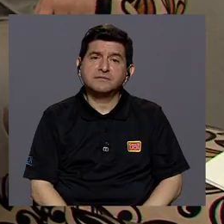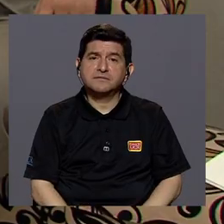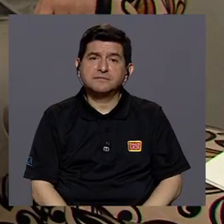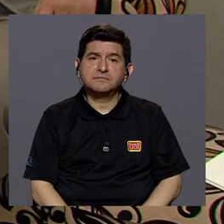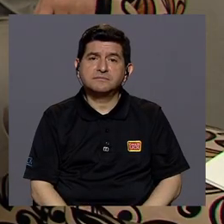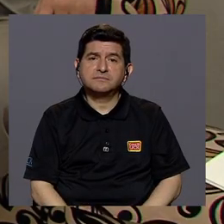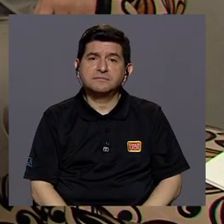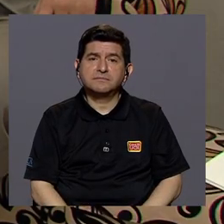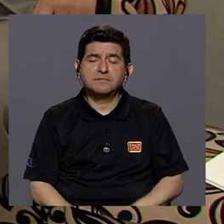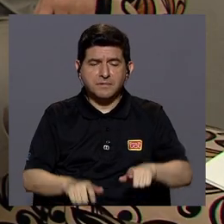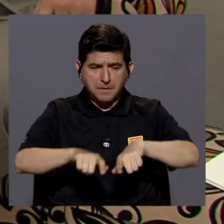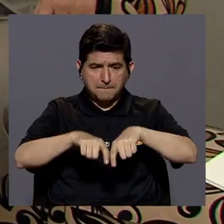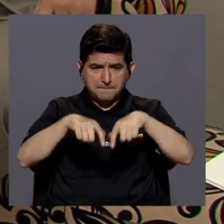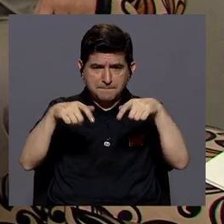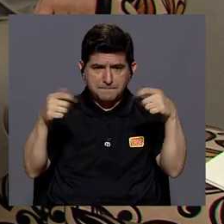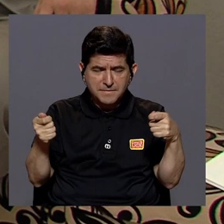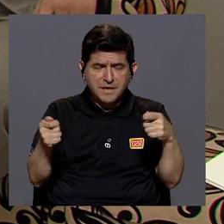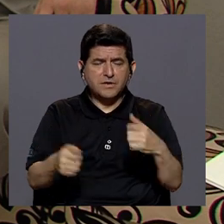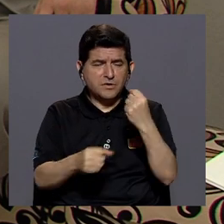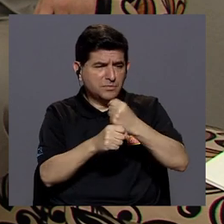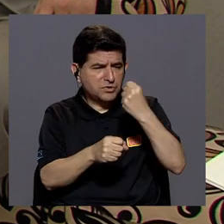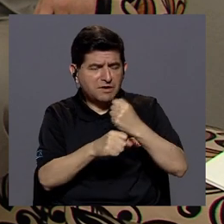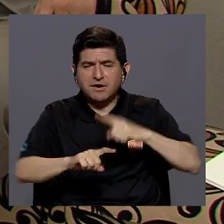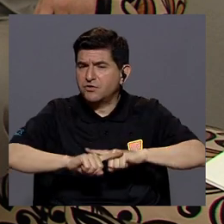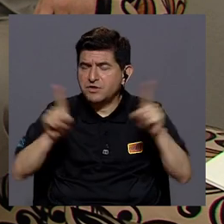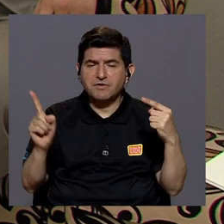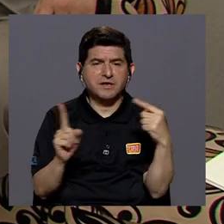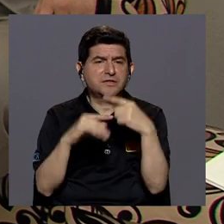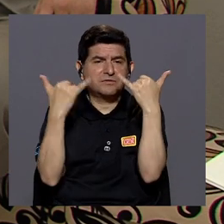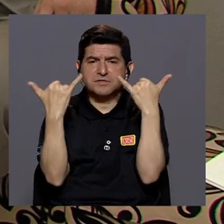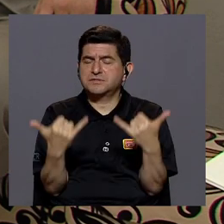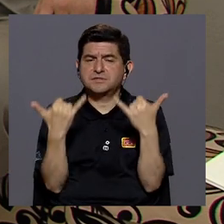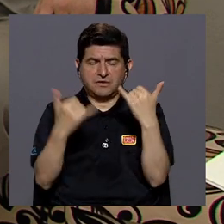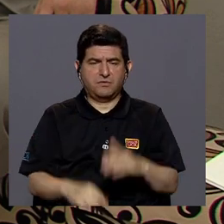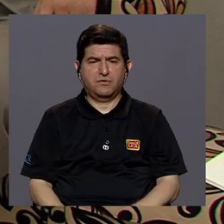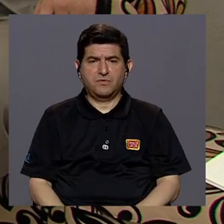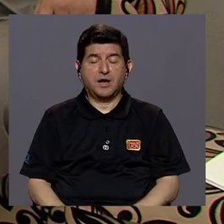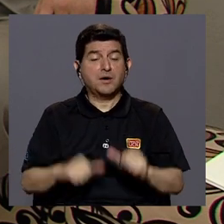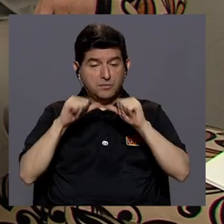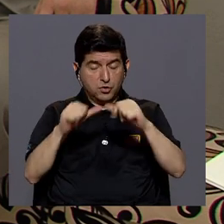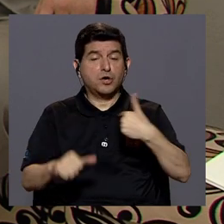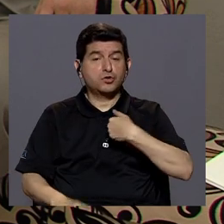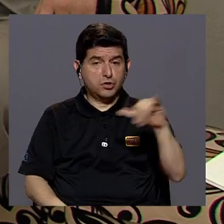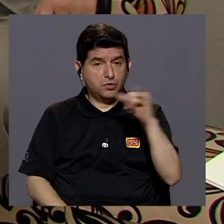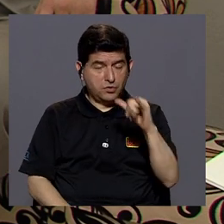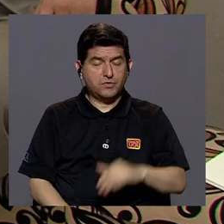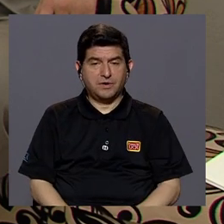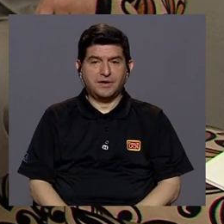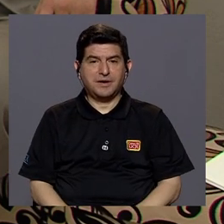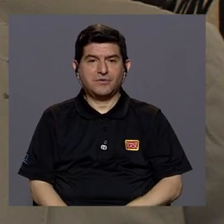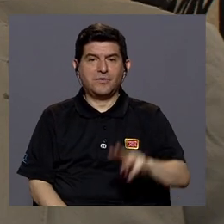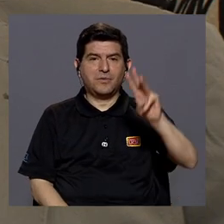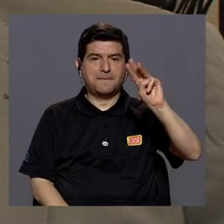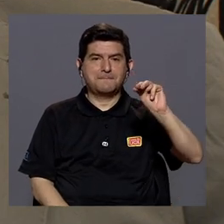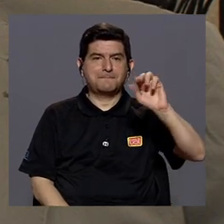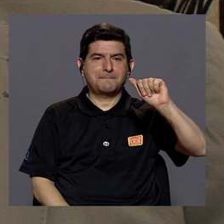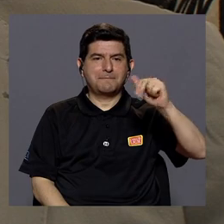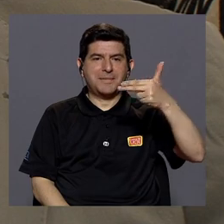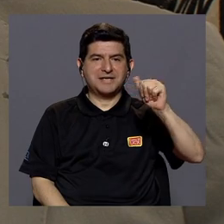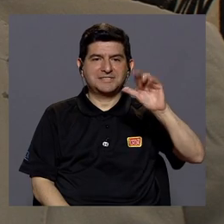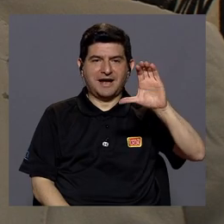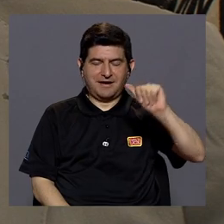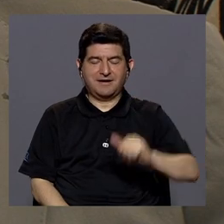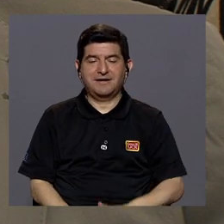un periodismo distinto hasta hoy, porque todavía sigo haciendo la machaca ahora. En aquel momento,